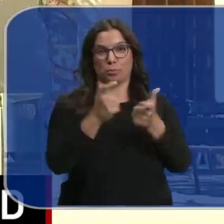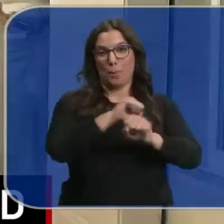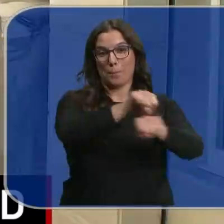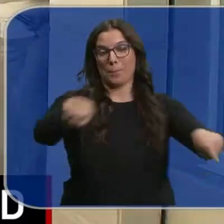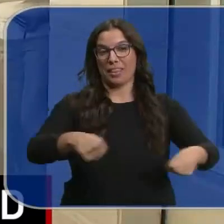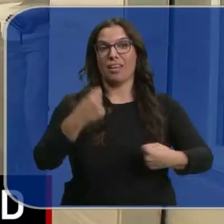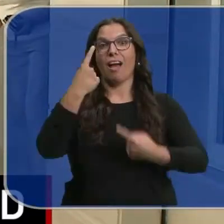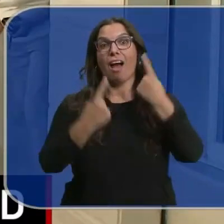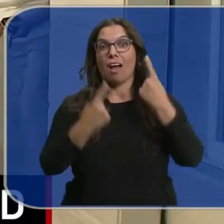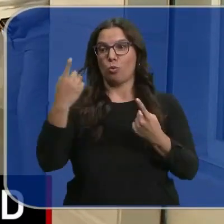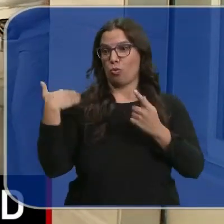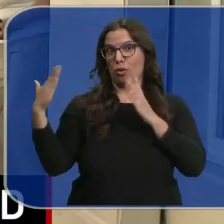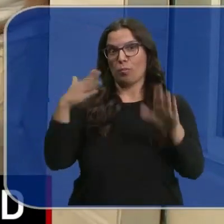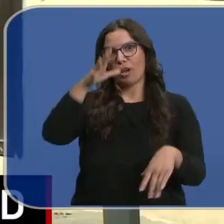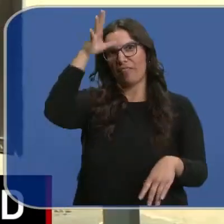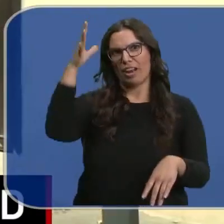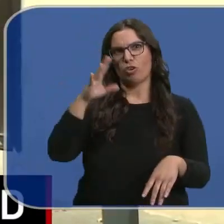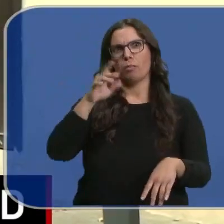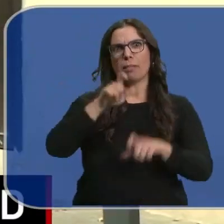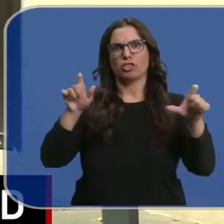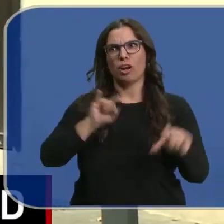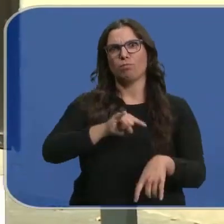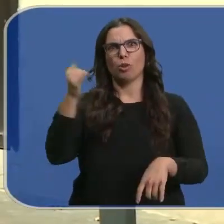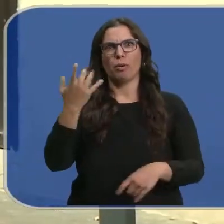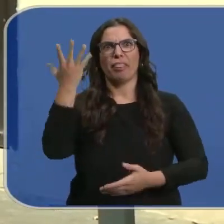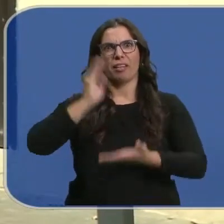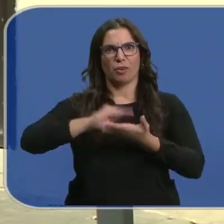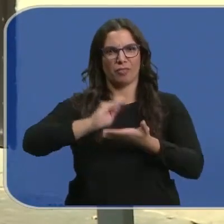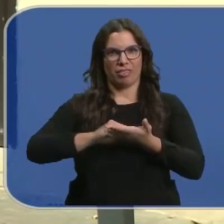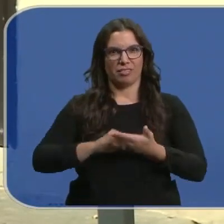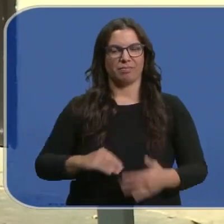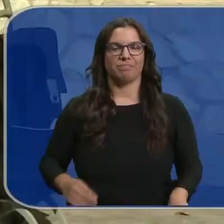han llegado a multiplicar por cinco su población durante el verano.